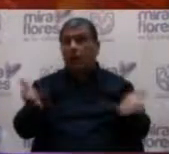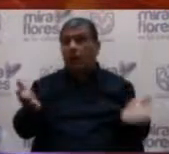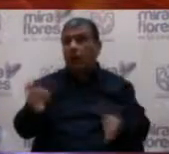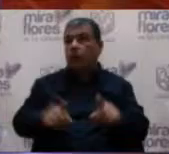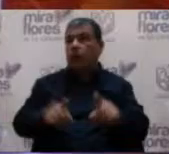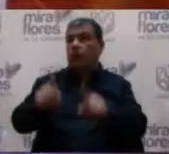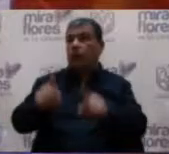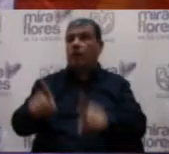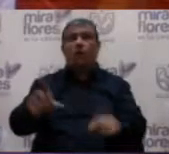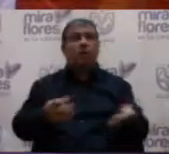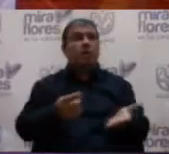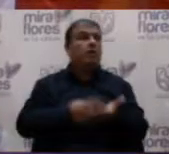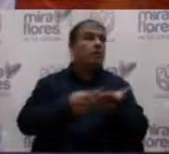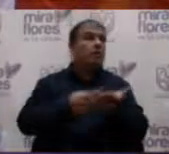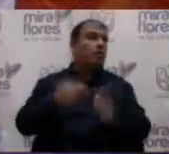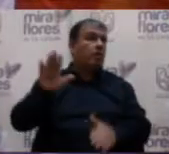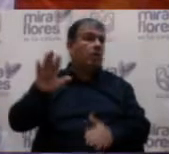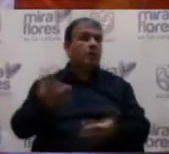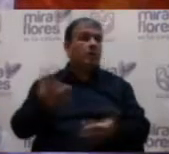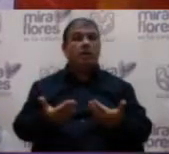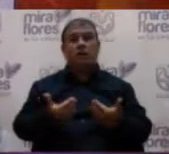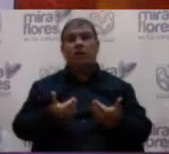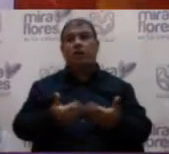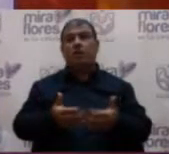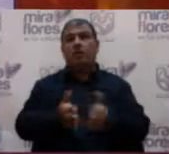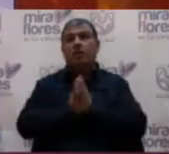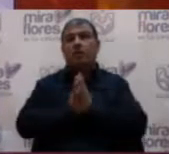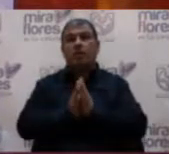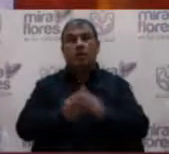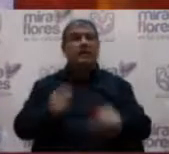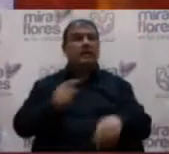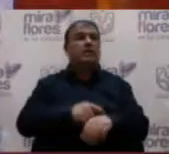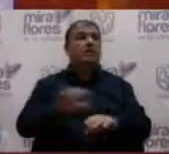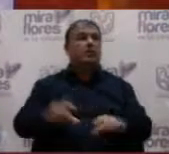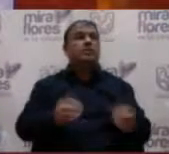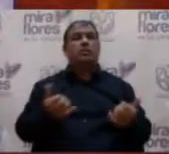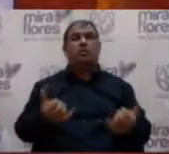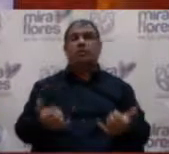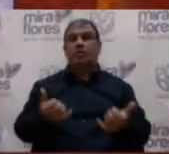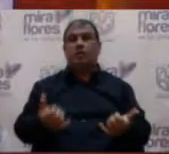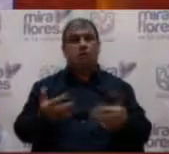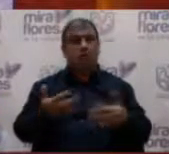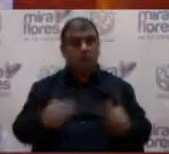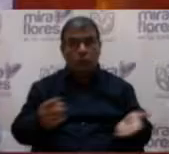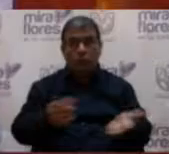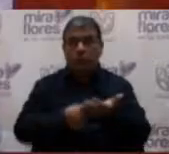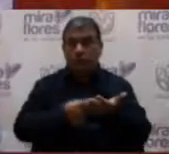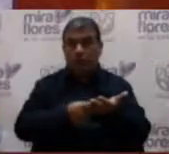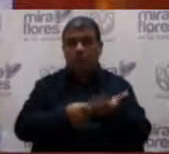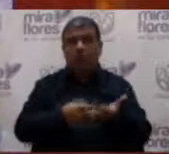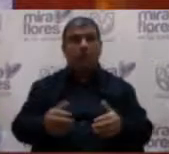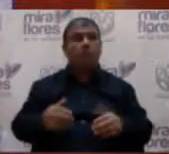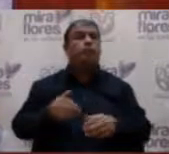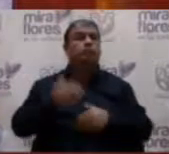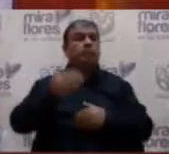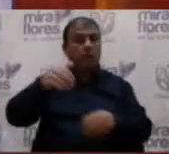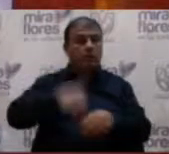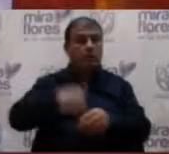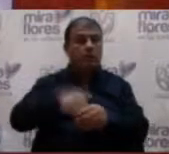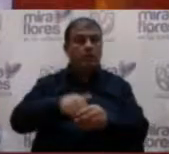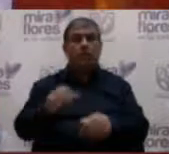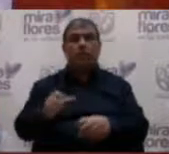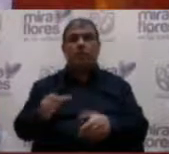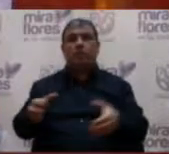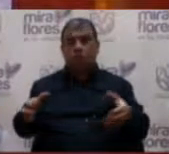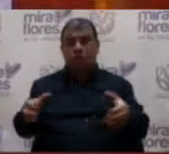alguna intervención que se solicite, este es el momento de poder hacerla. Si no hay intervenciones, procederemos a votar. Aquellos miembros del Consejo que